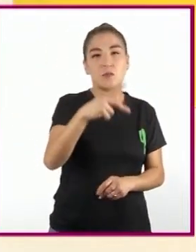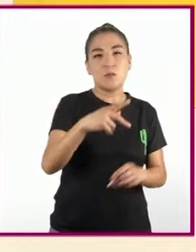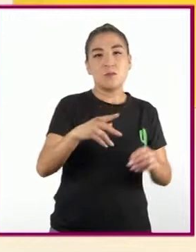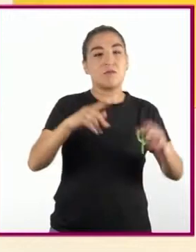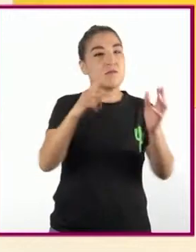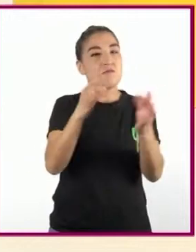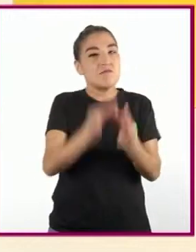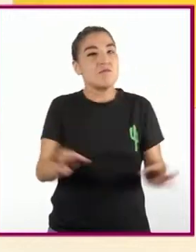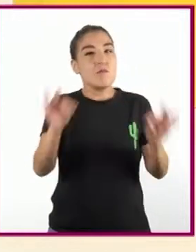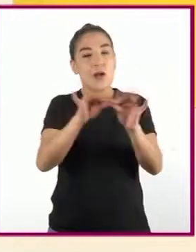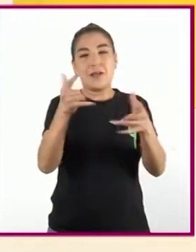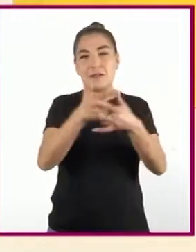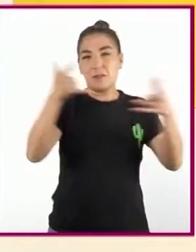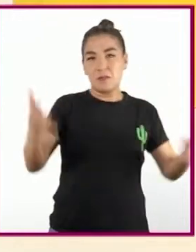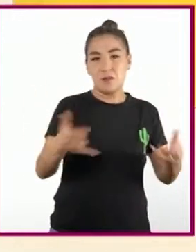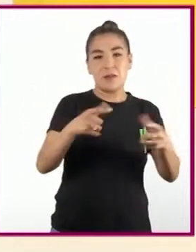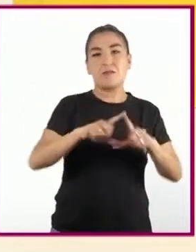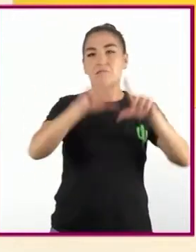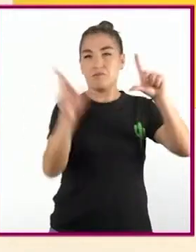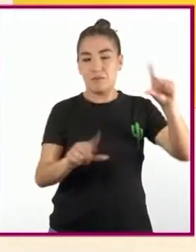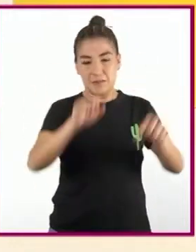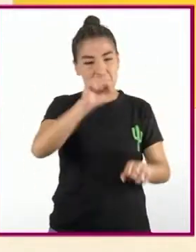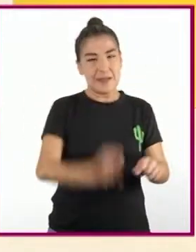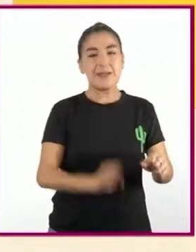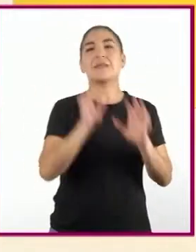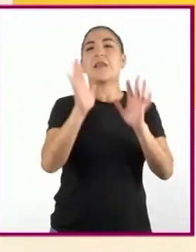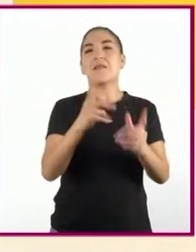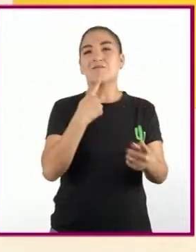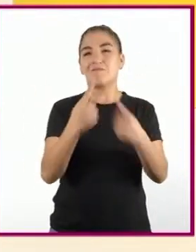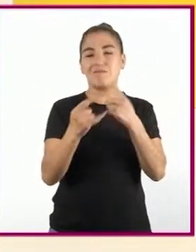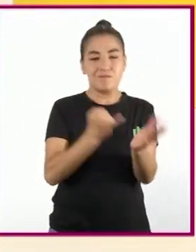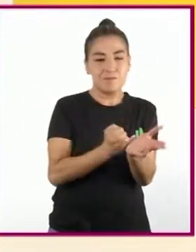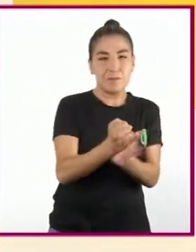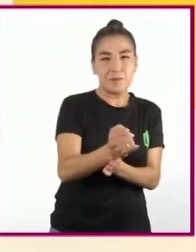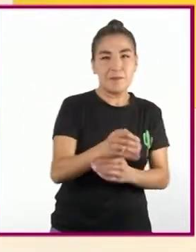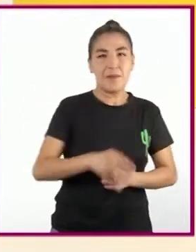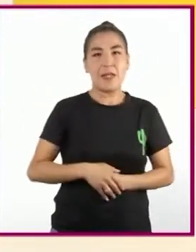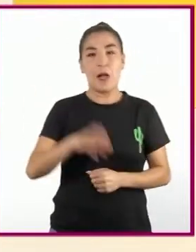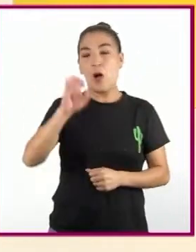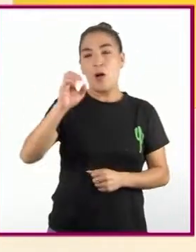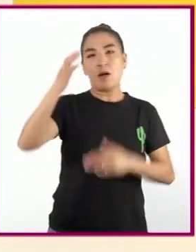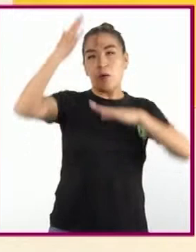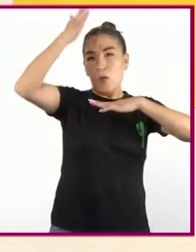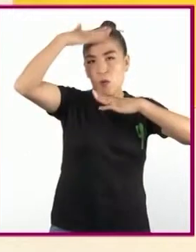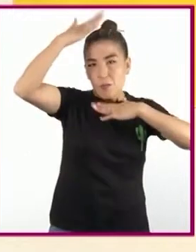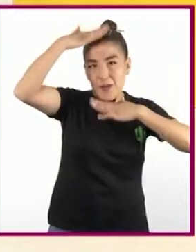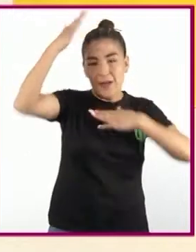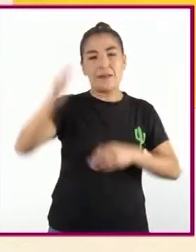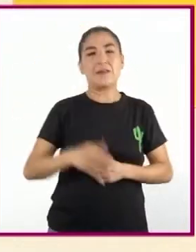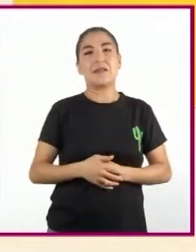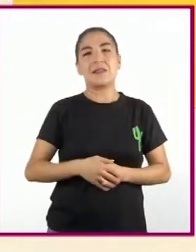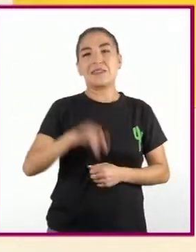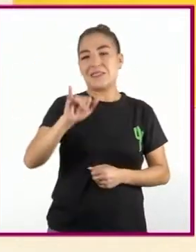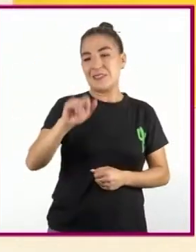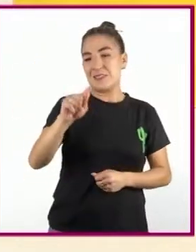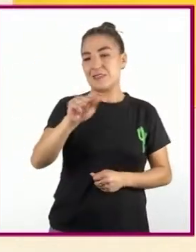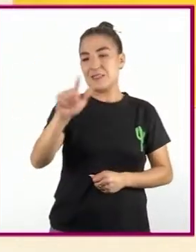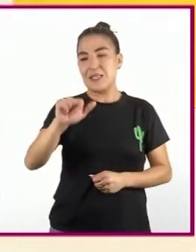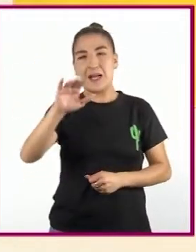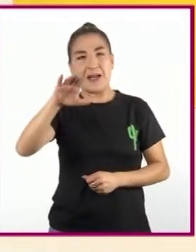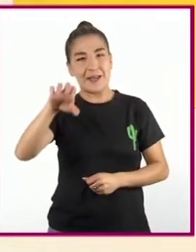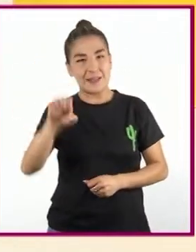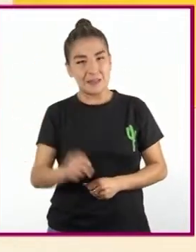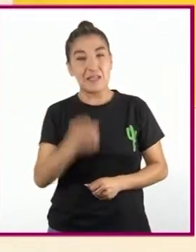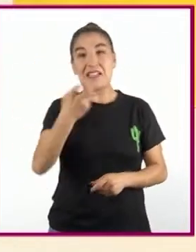historia mesoamericana sería decisivo. Los nonoalcas, los olmecas xicalancas y los itzáes son